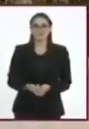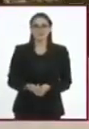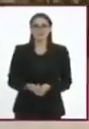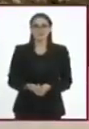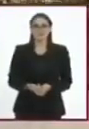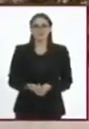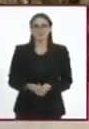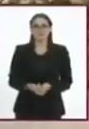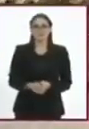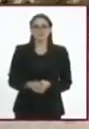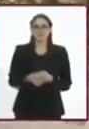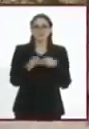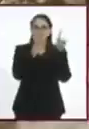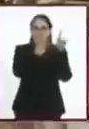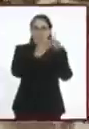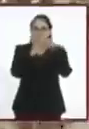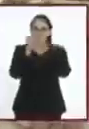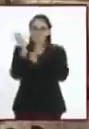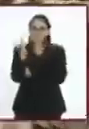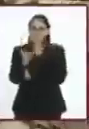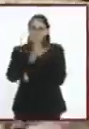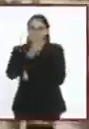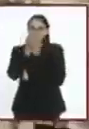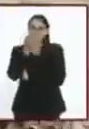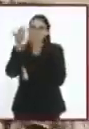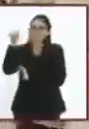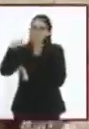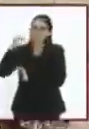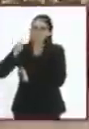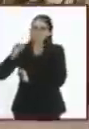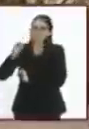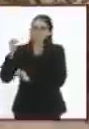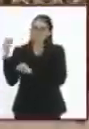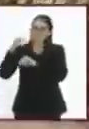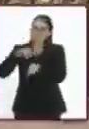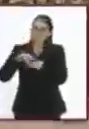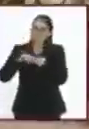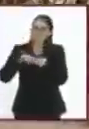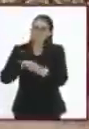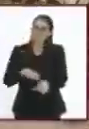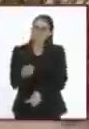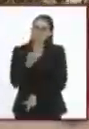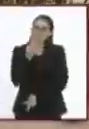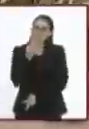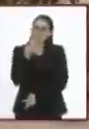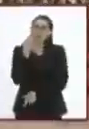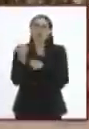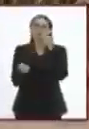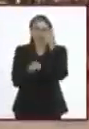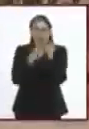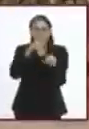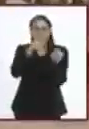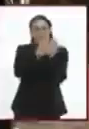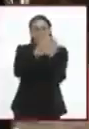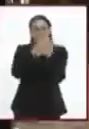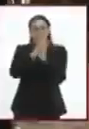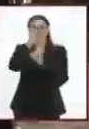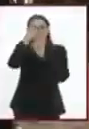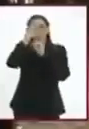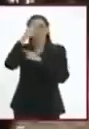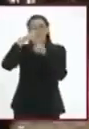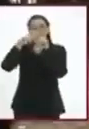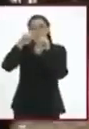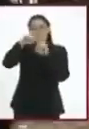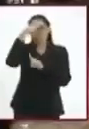Las tradiciones y costumbres de origen virreinal siguen presentes, con cambios y permanencias en cada rincón de México.